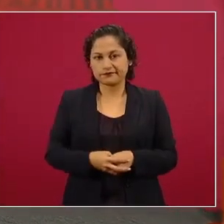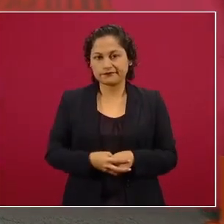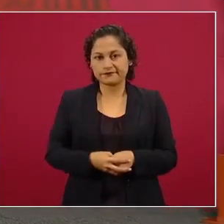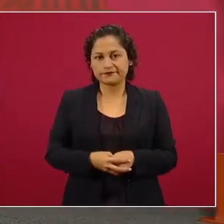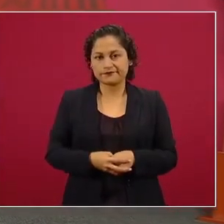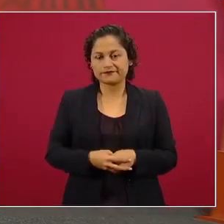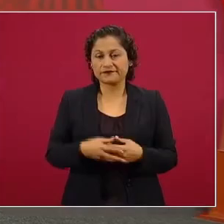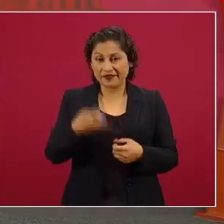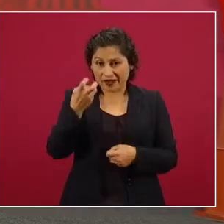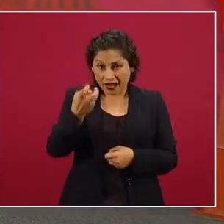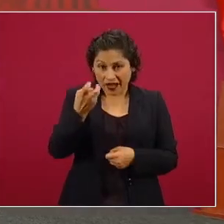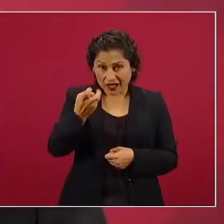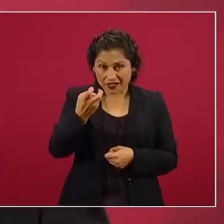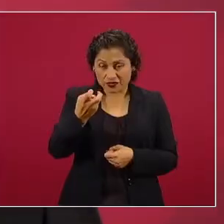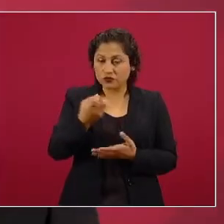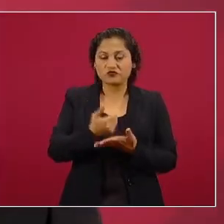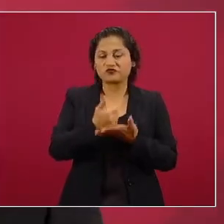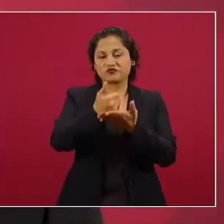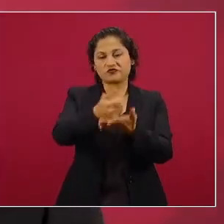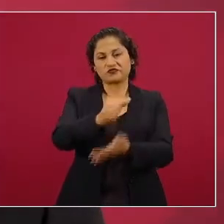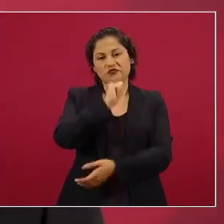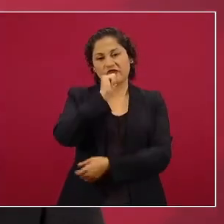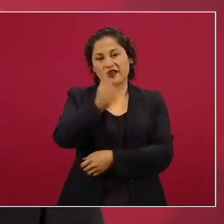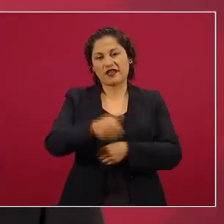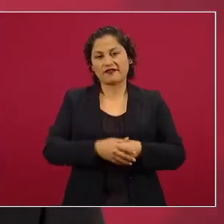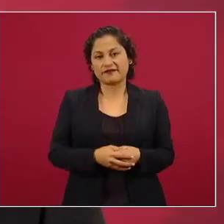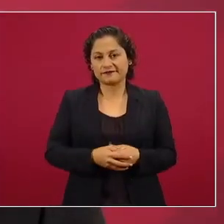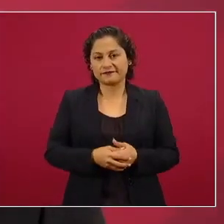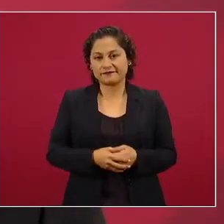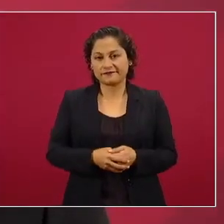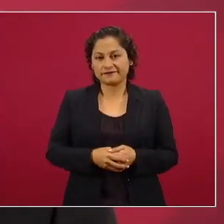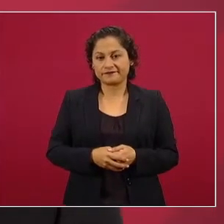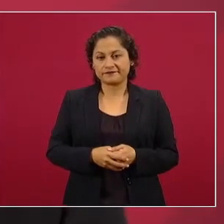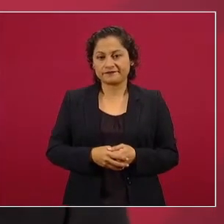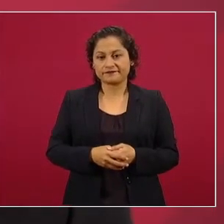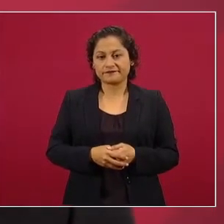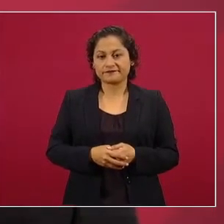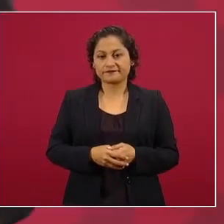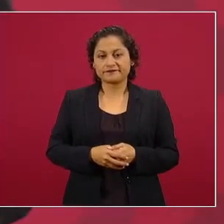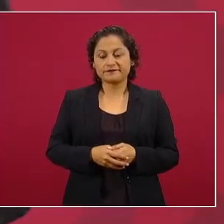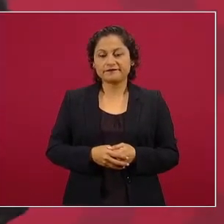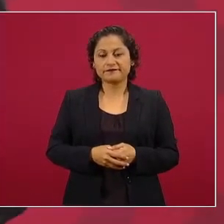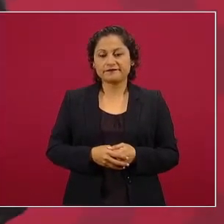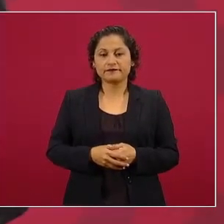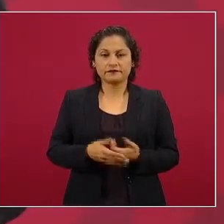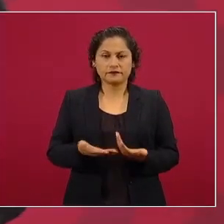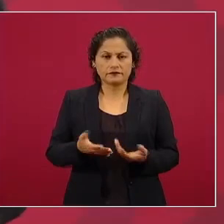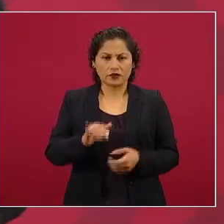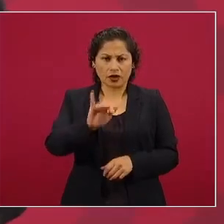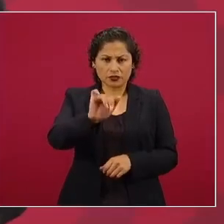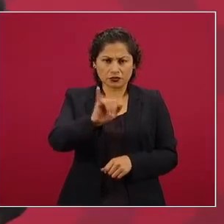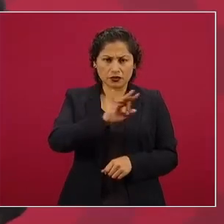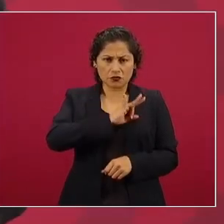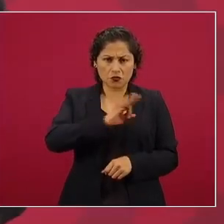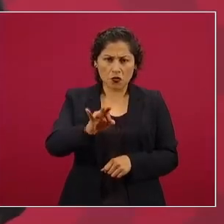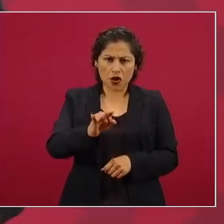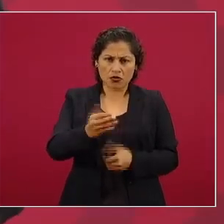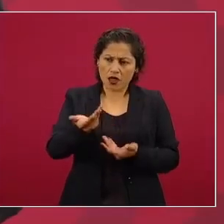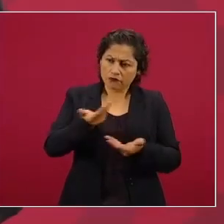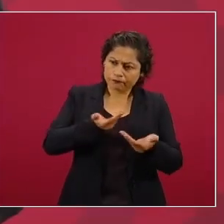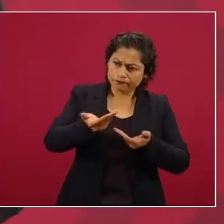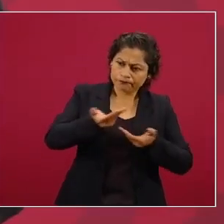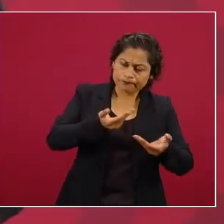No ayuda ni siquiera a la institución, porque bueno, puede haber debate,